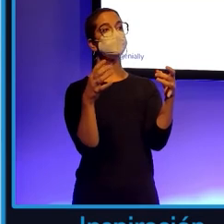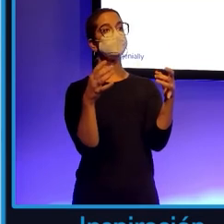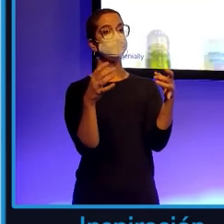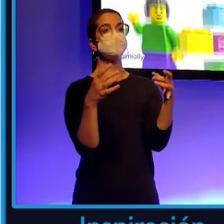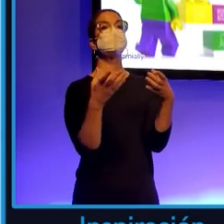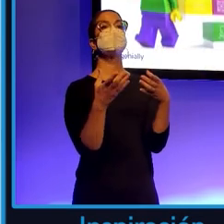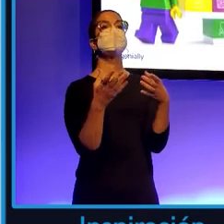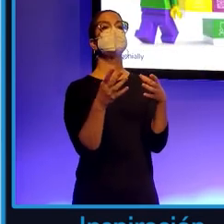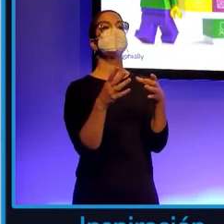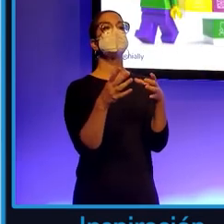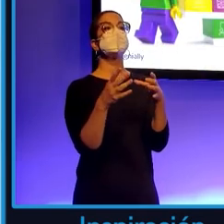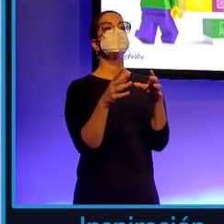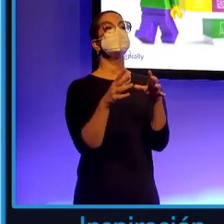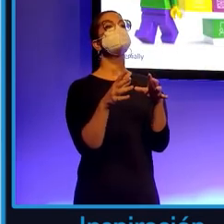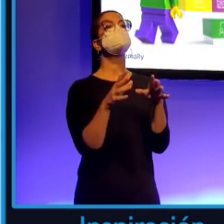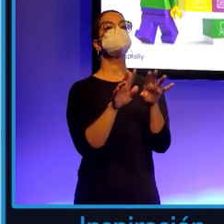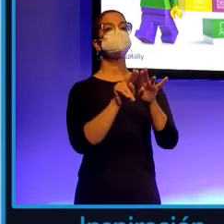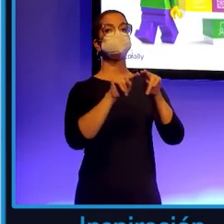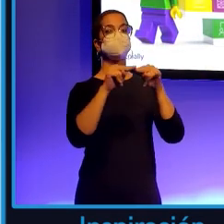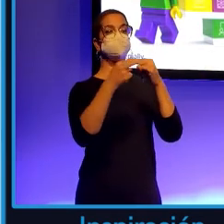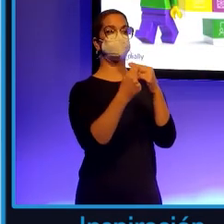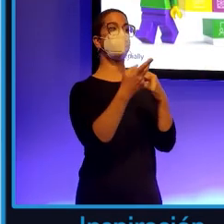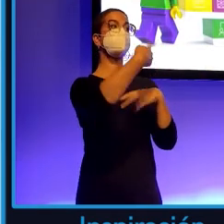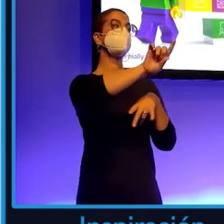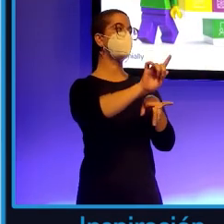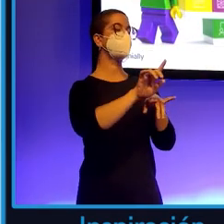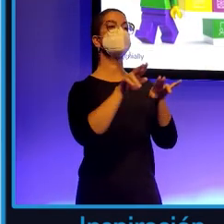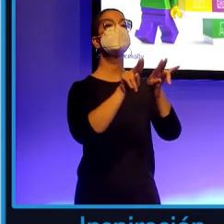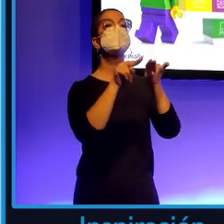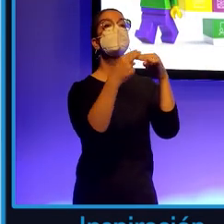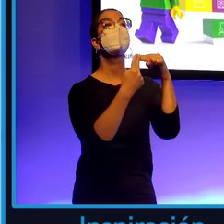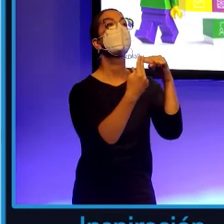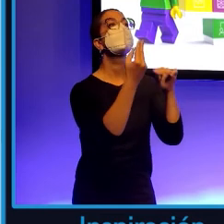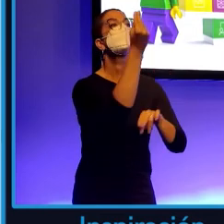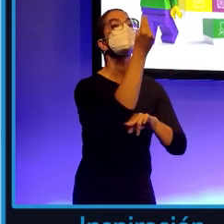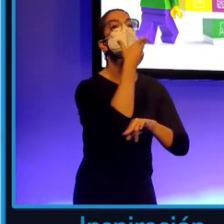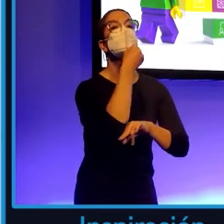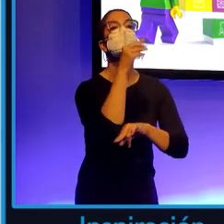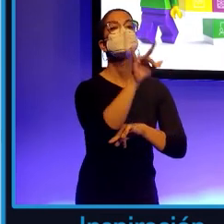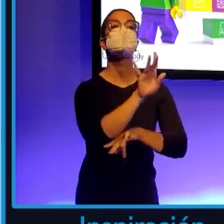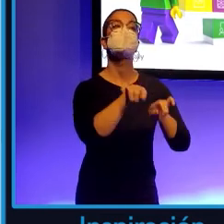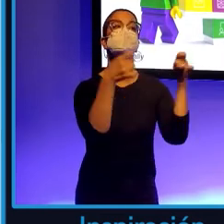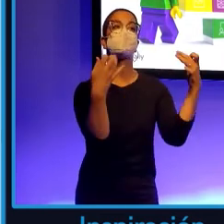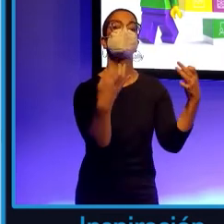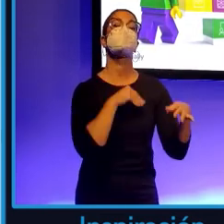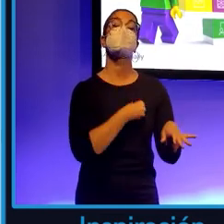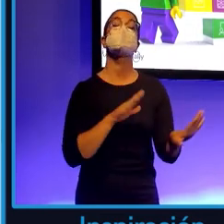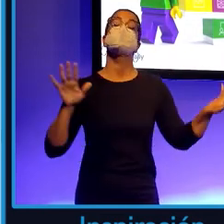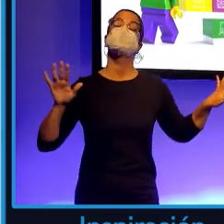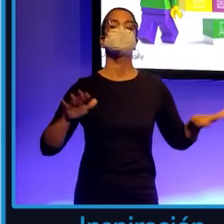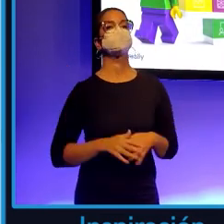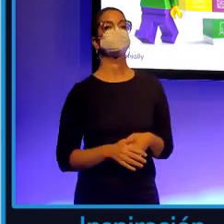aglutinamiento precioso pero van a tener que intentar romperlo de alguna manera sé que eso puede dar mucha pena y vamos a tener